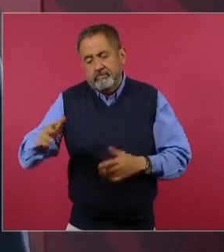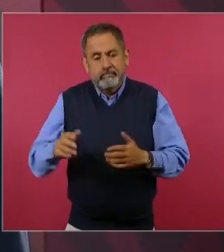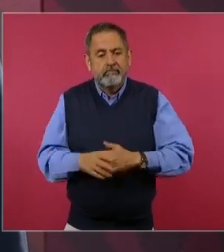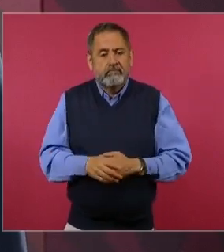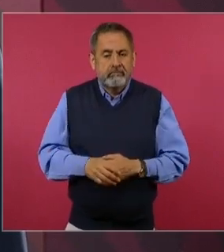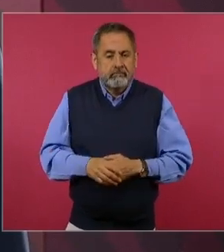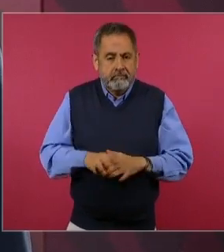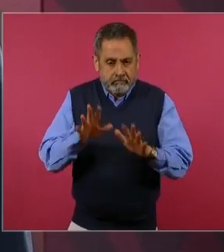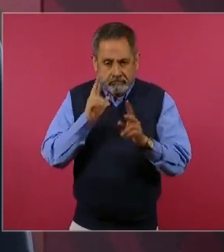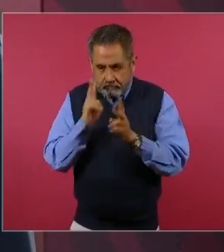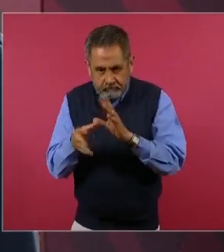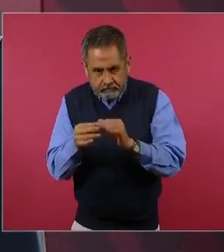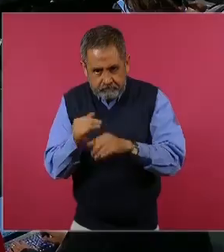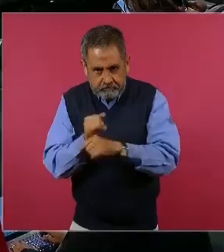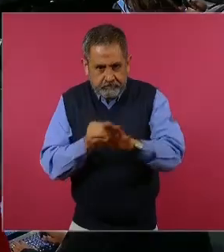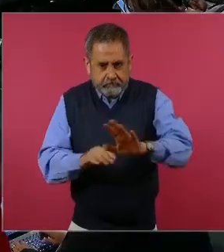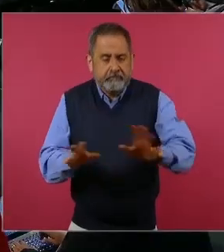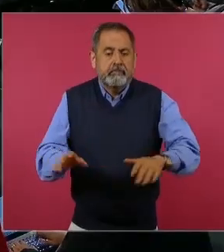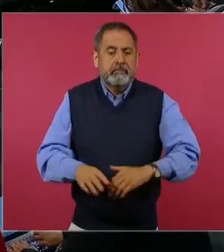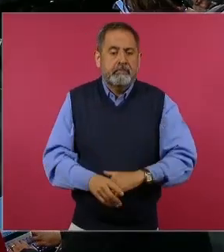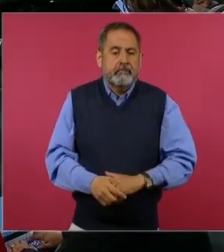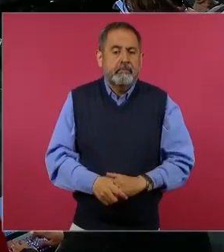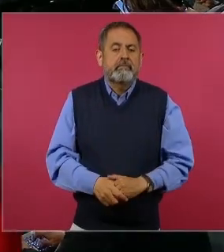Ya estamos viendo eso.